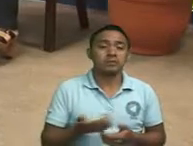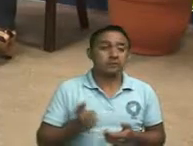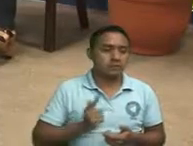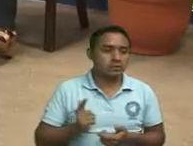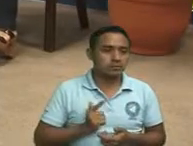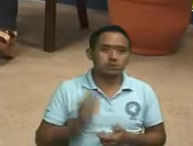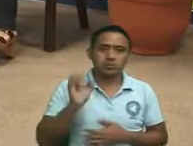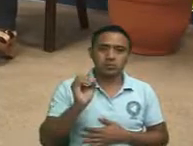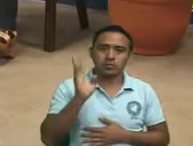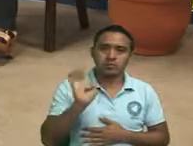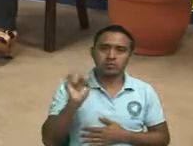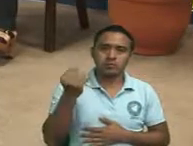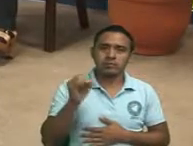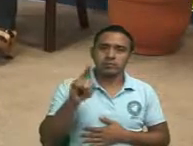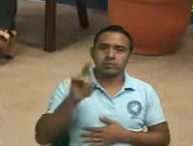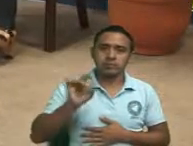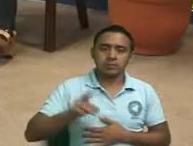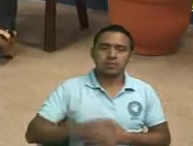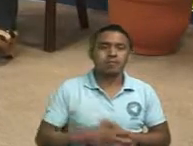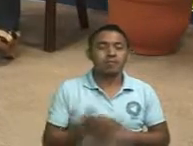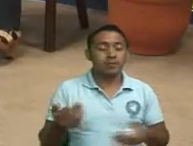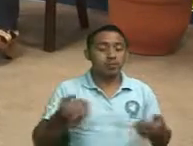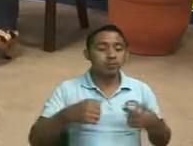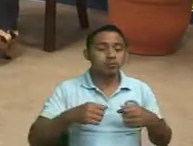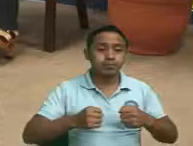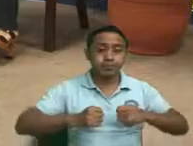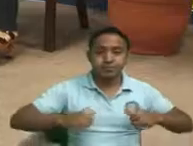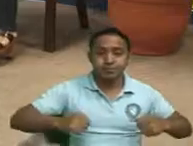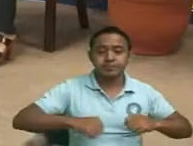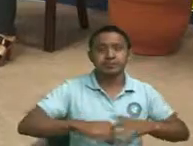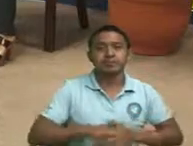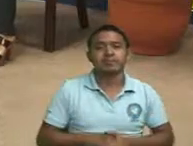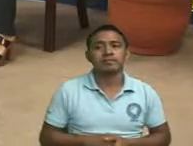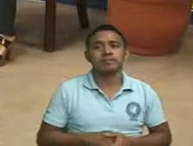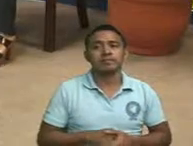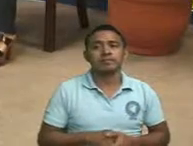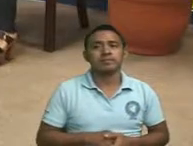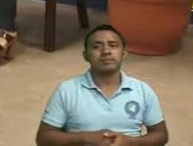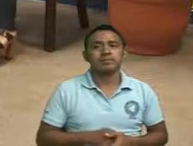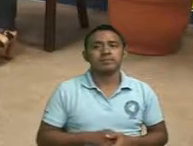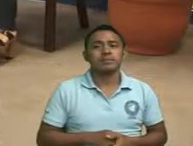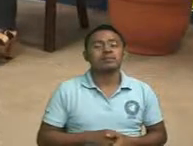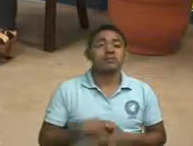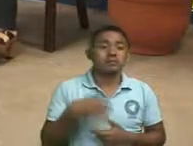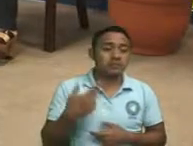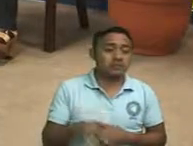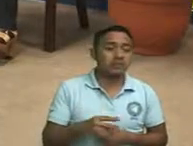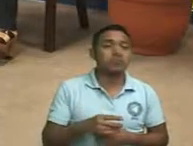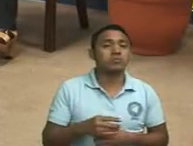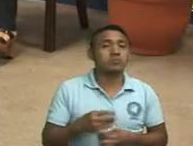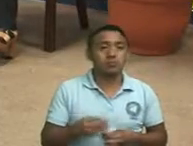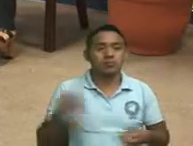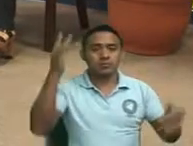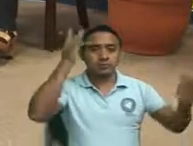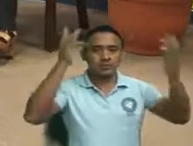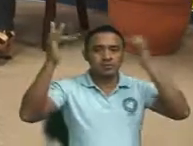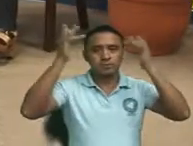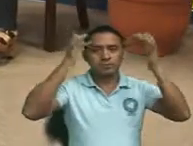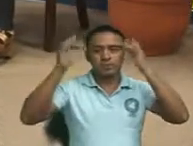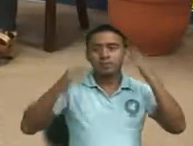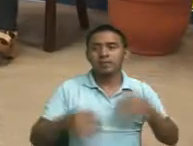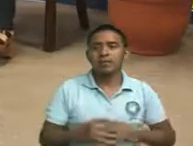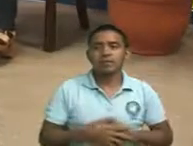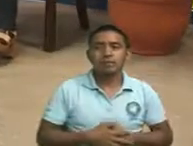obesidad y también cuando estamos en sobrepeso. Bueno, es alarmante, ¿verdad? Porque, como te